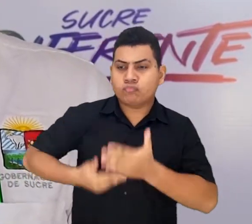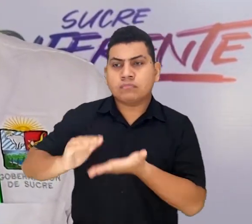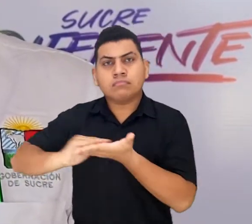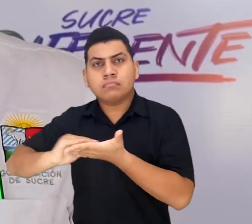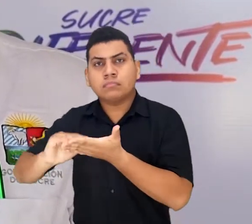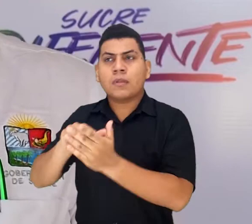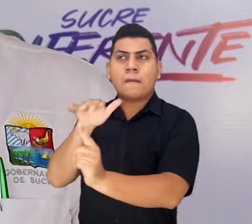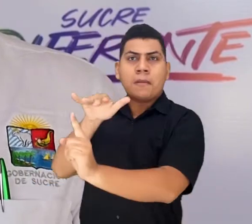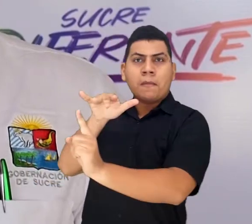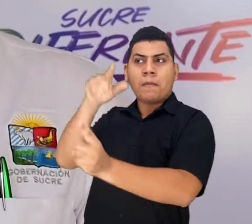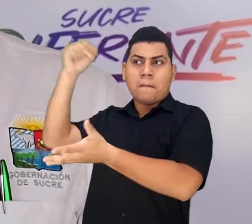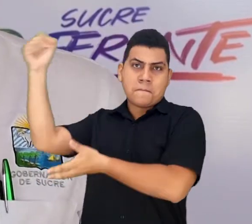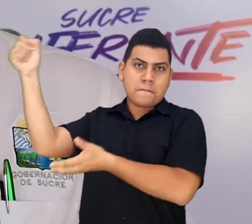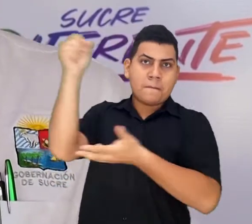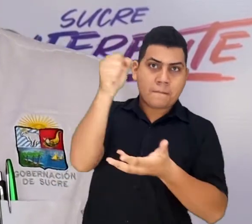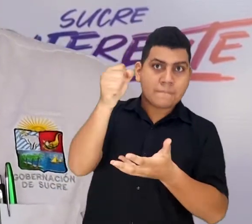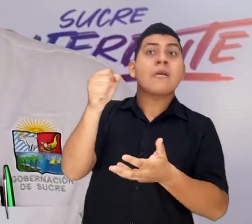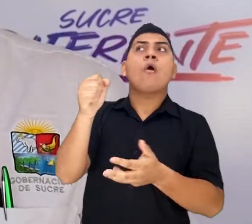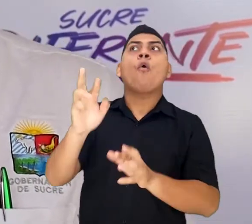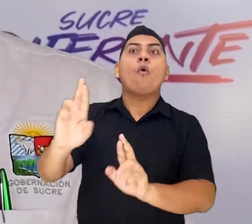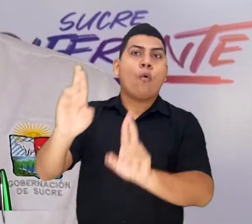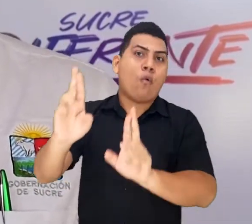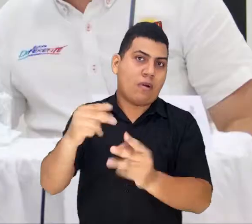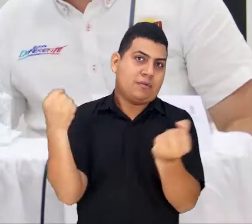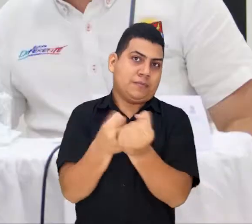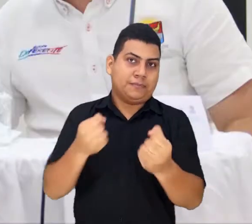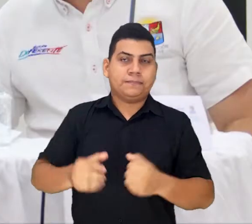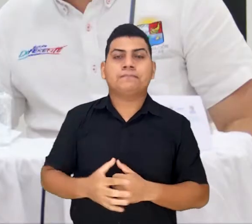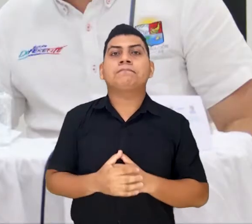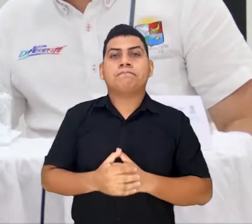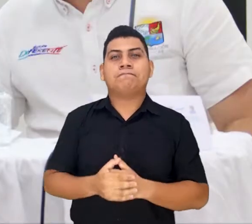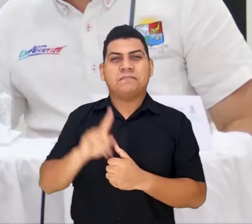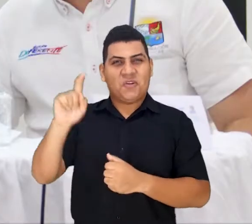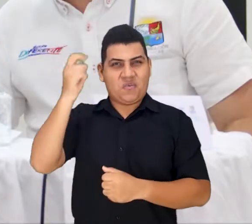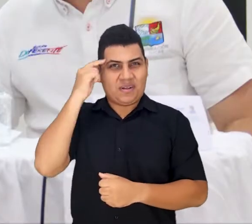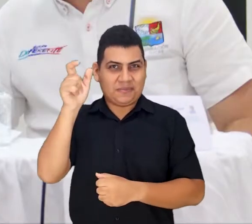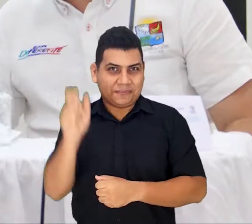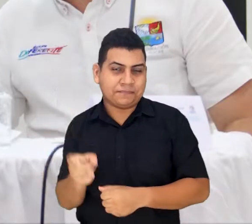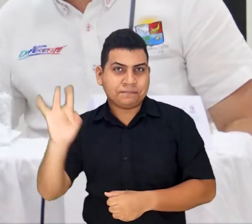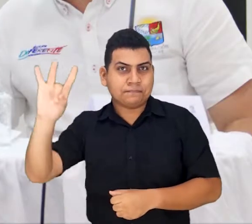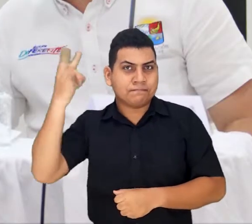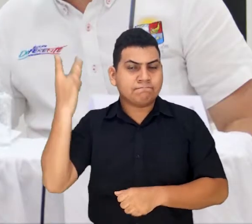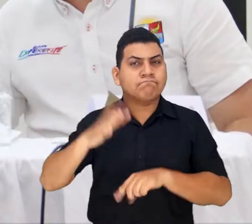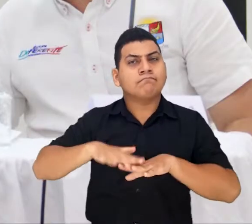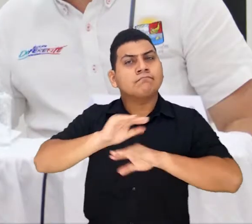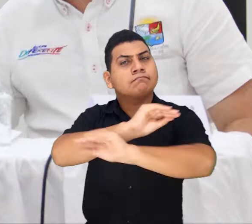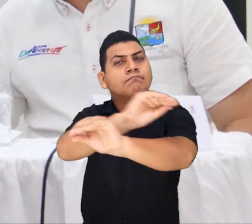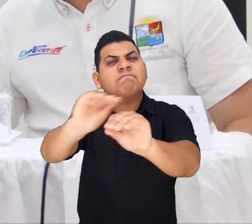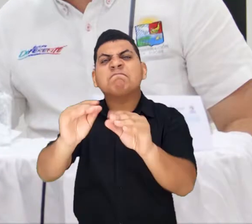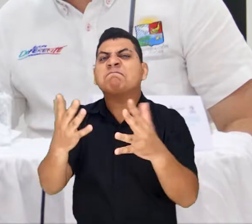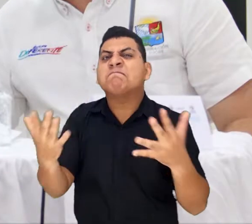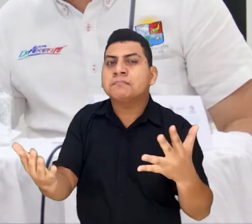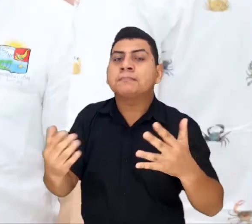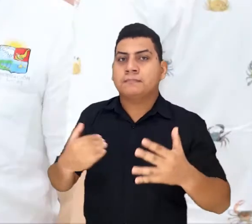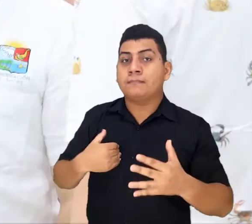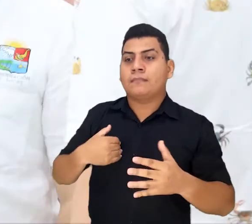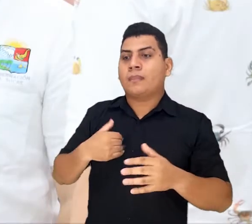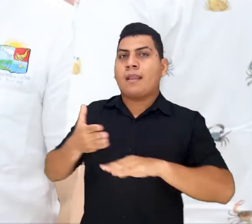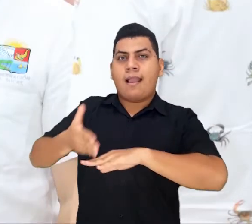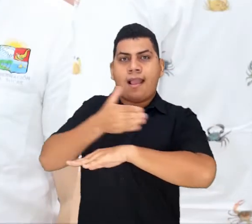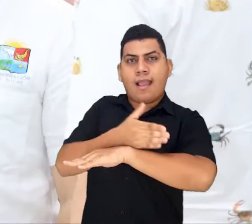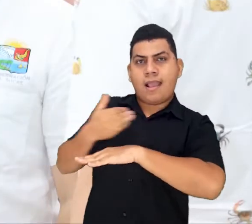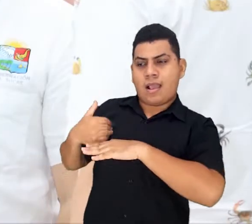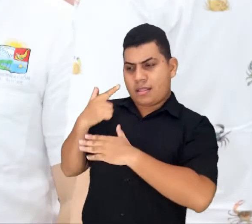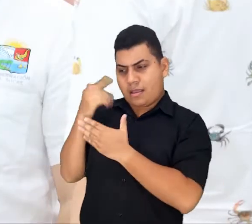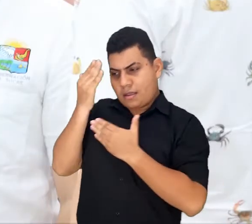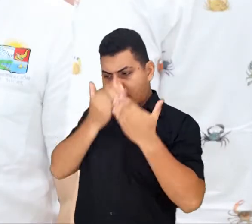de gestión y muy posiblemente tendrán su financiación. El gobernador Héctor Olimpo Espinosa informó que se logró